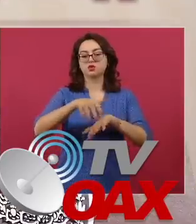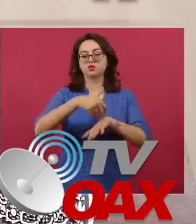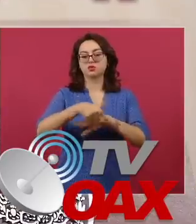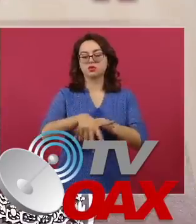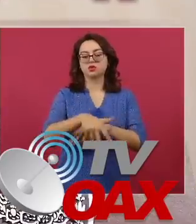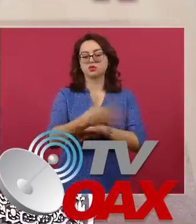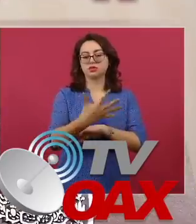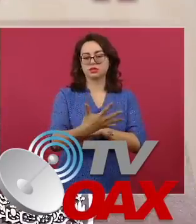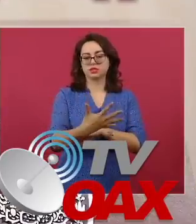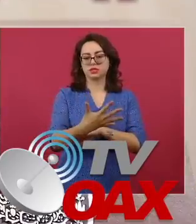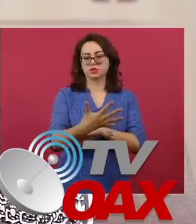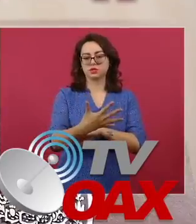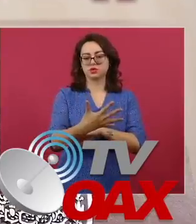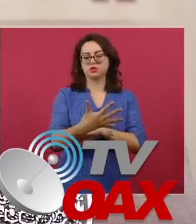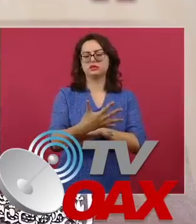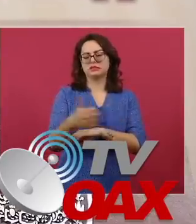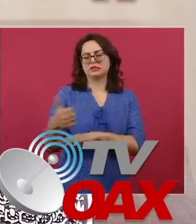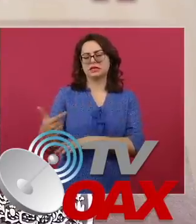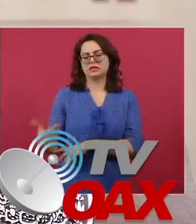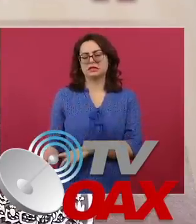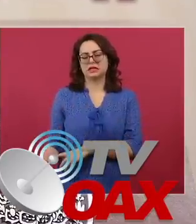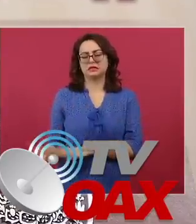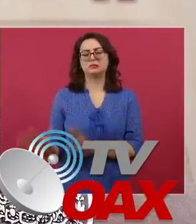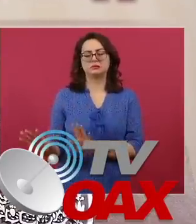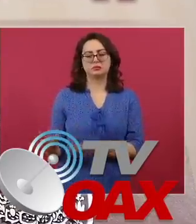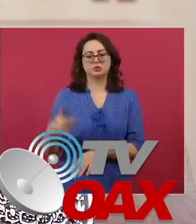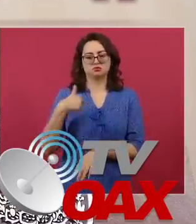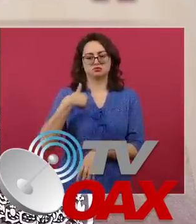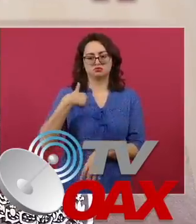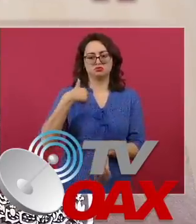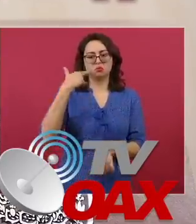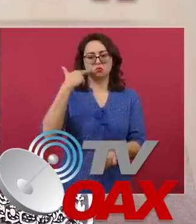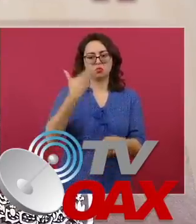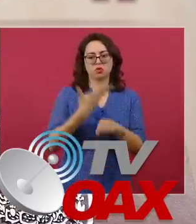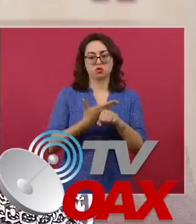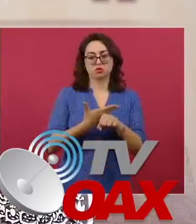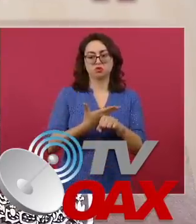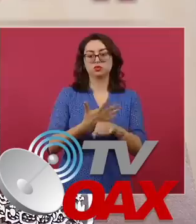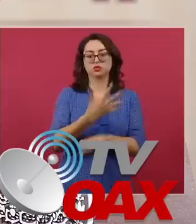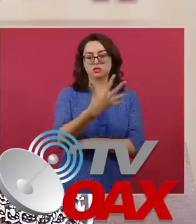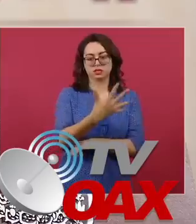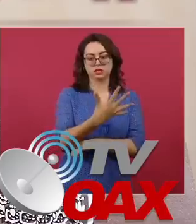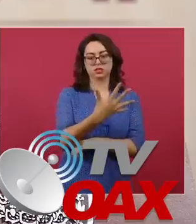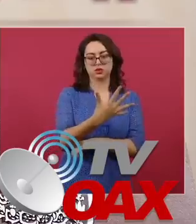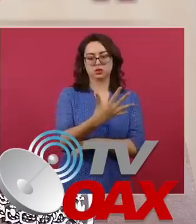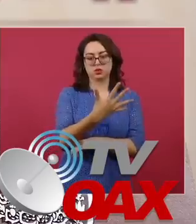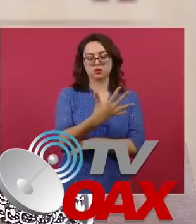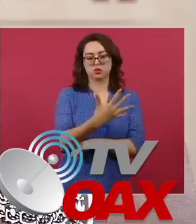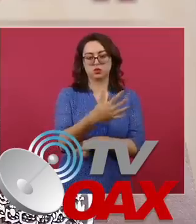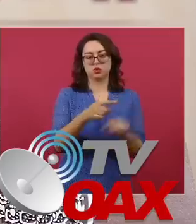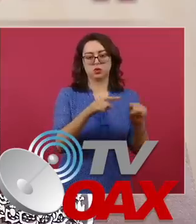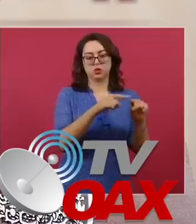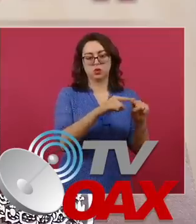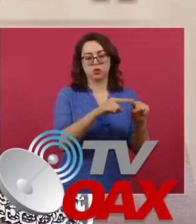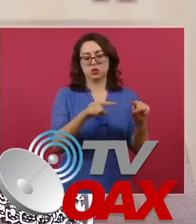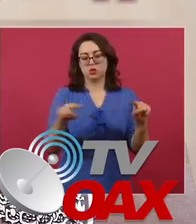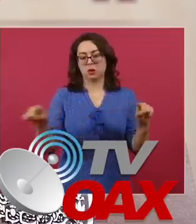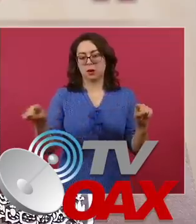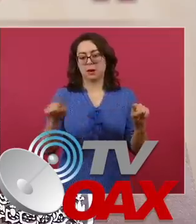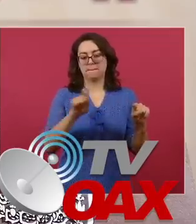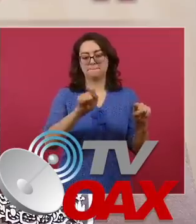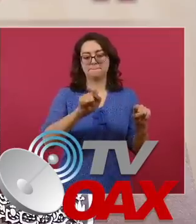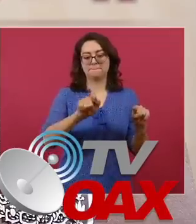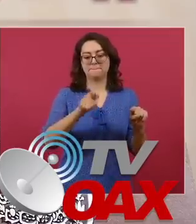tramos. Nosotros tenemos la responsabilidad de ejecutar el tramo de 27 kilómetros de